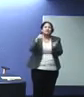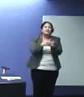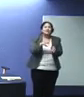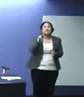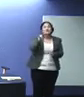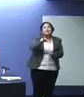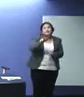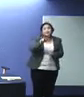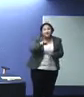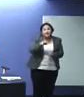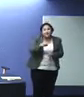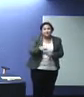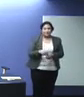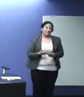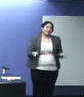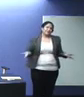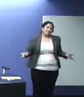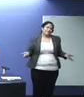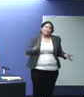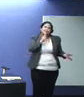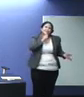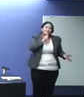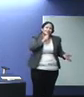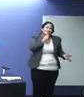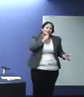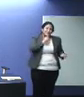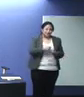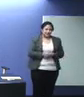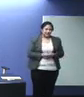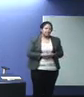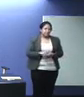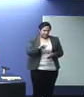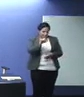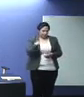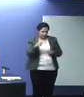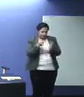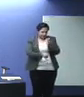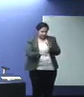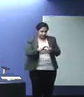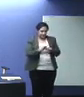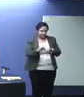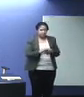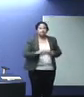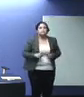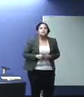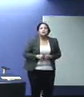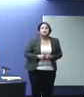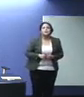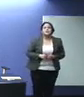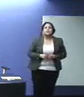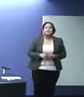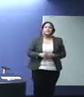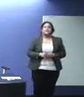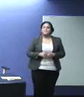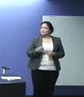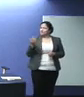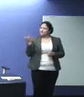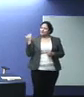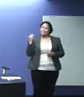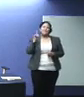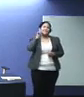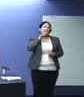investigaciones, pero es algo que voy a hablar después. ¿Cuáles son los modelos de intervención? Un poco acompasado con lo que decía la maestra